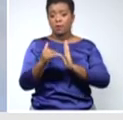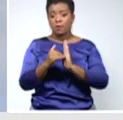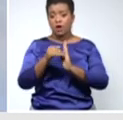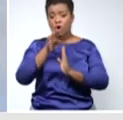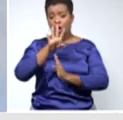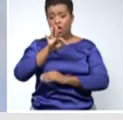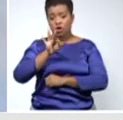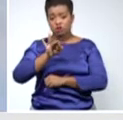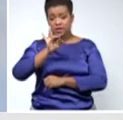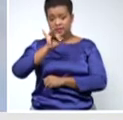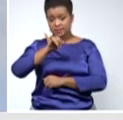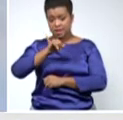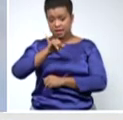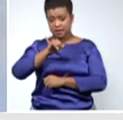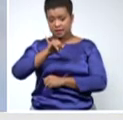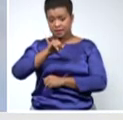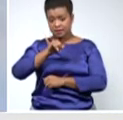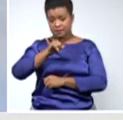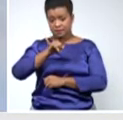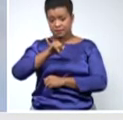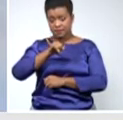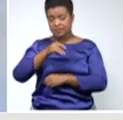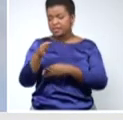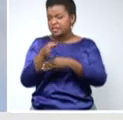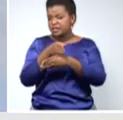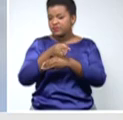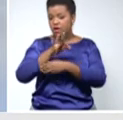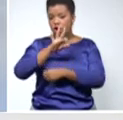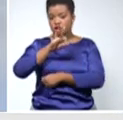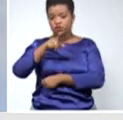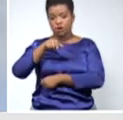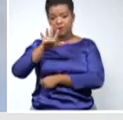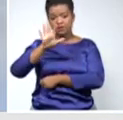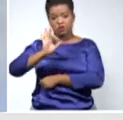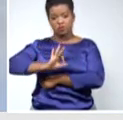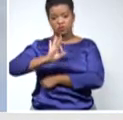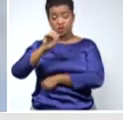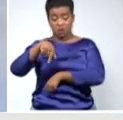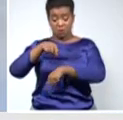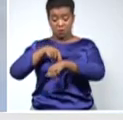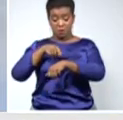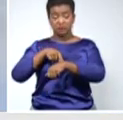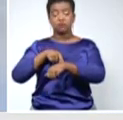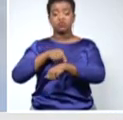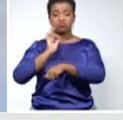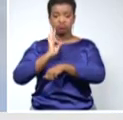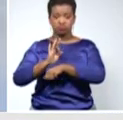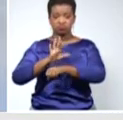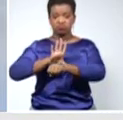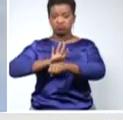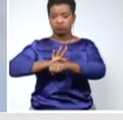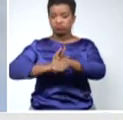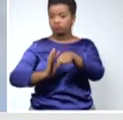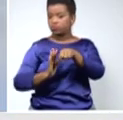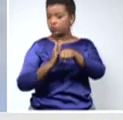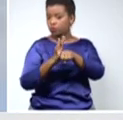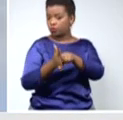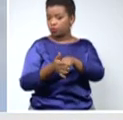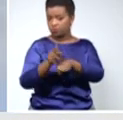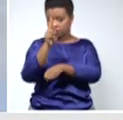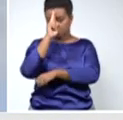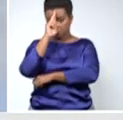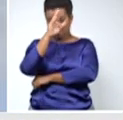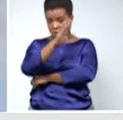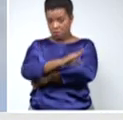4.486, el 8,5%, en estos momentos activos con la enfermedad, ingresados por